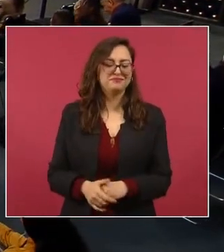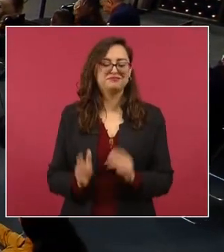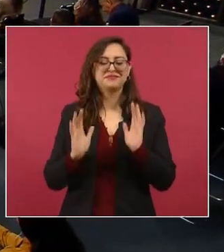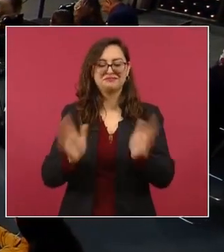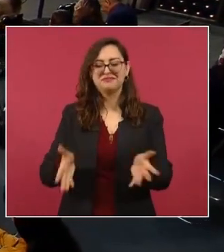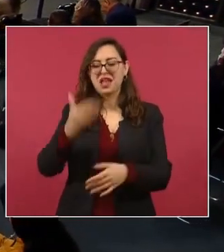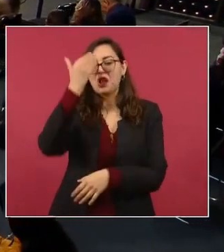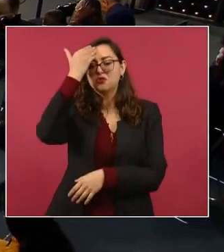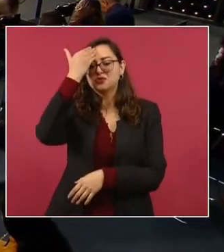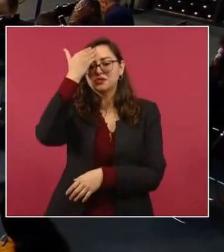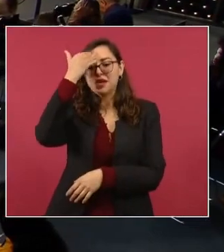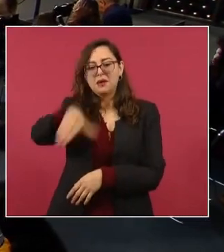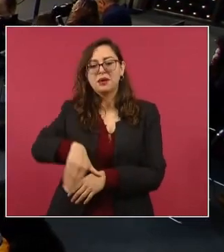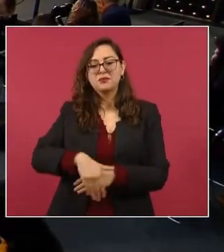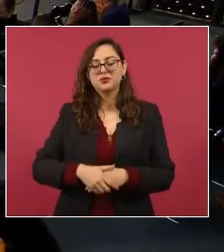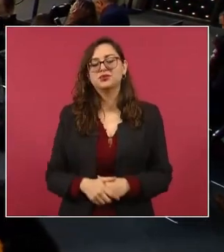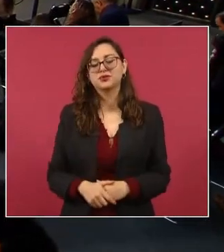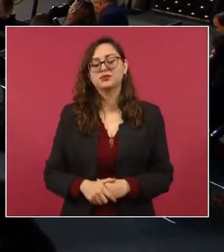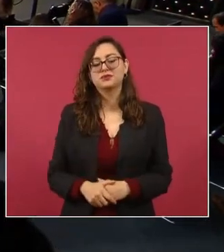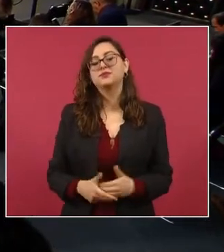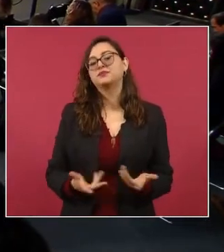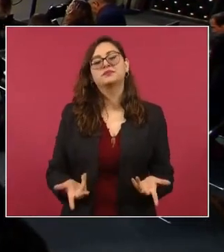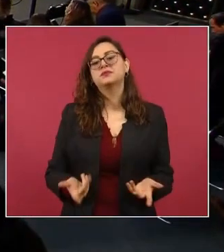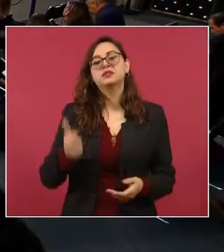ya empieza la recuperación.